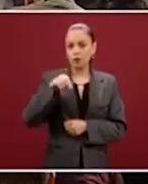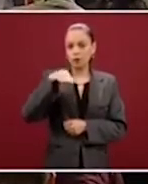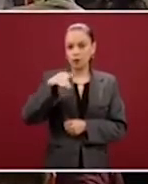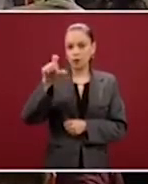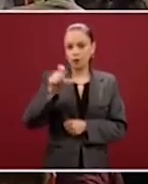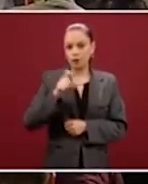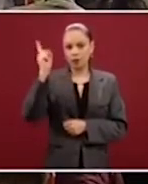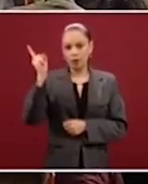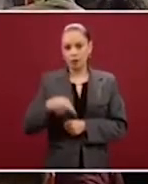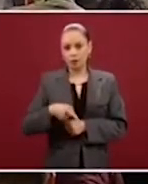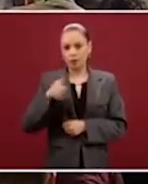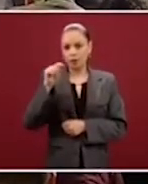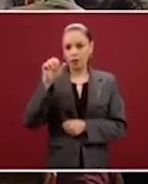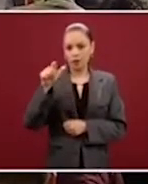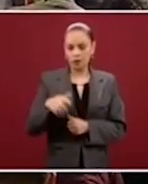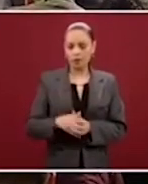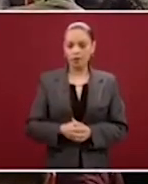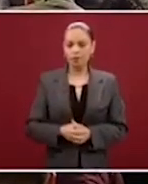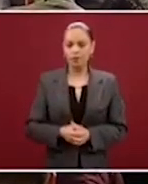www.gob.mx/lotenal.